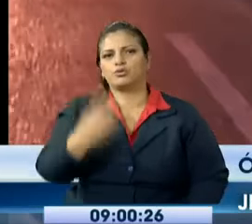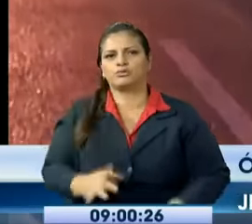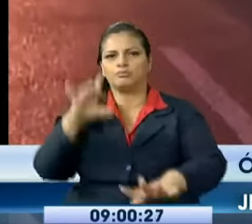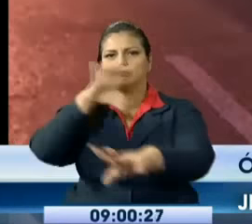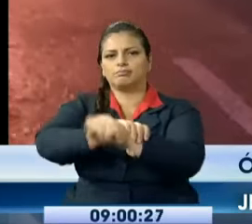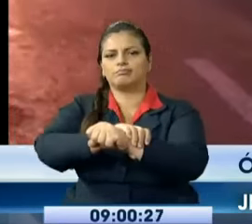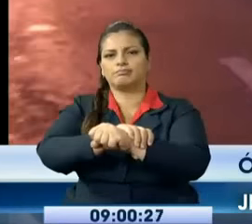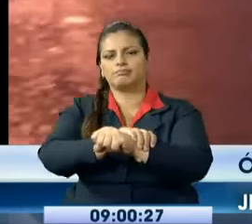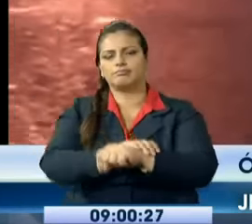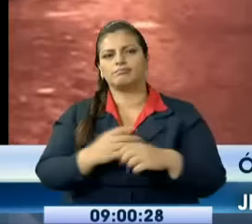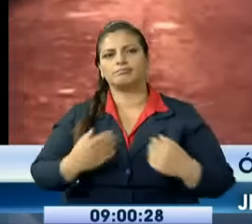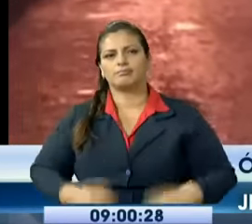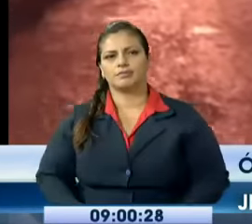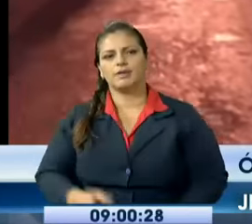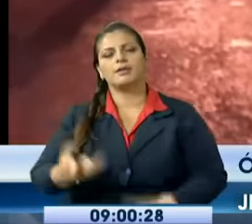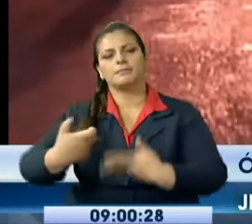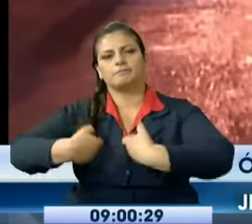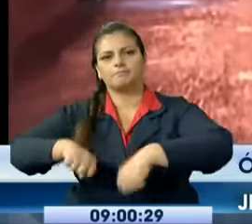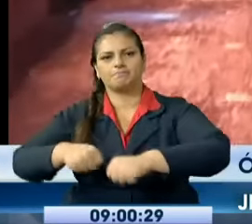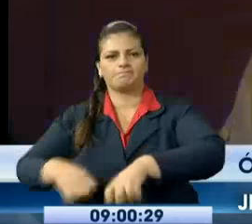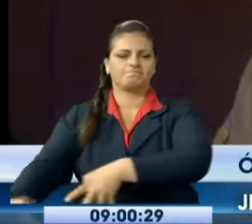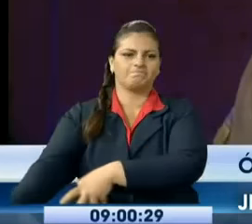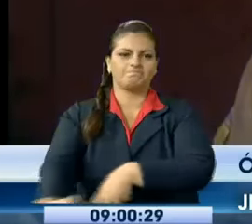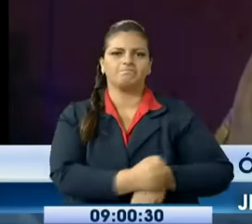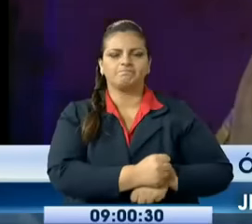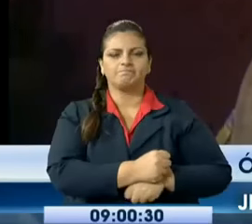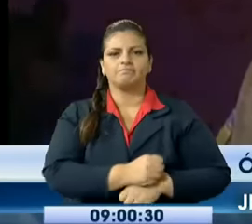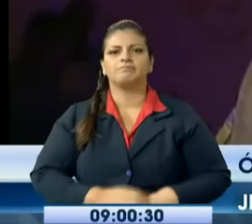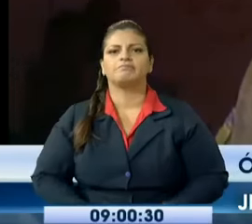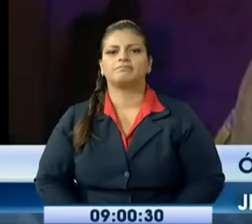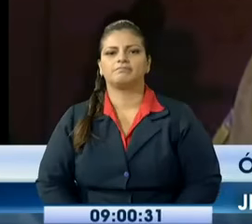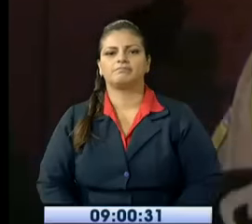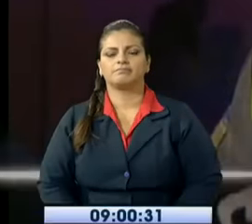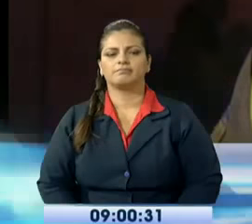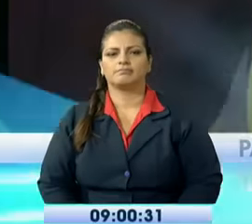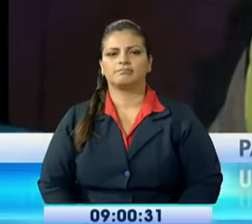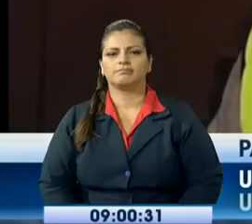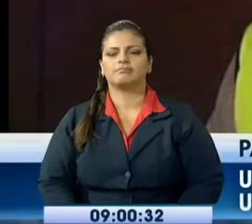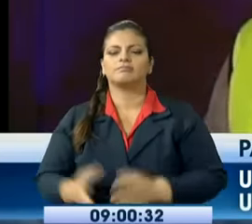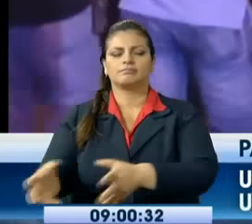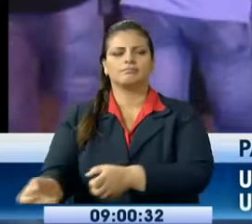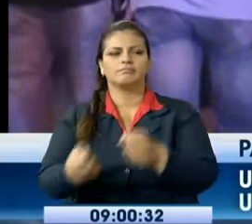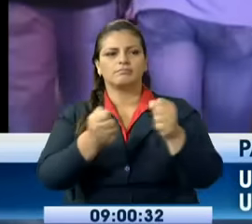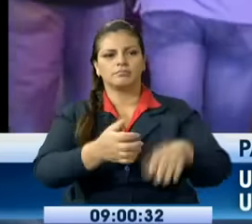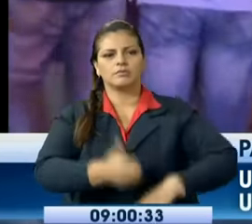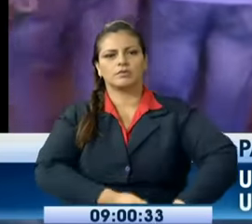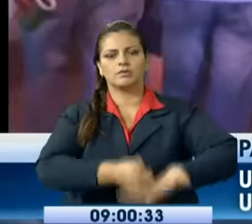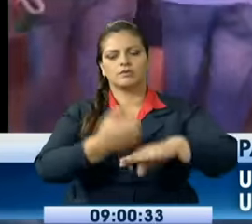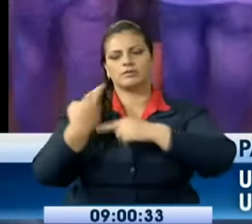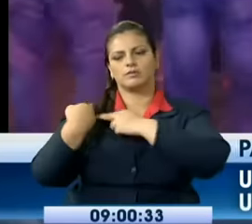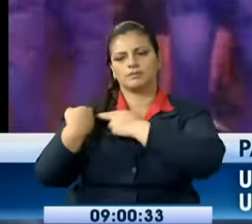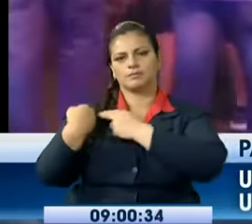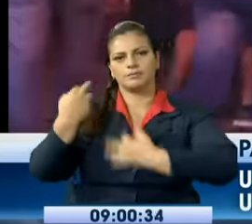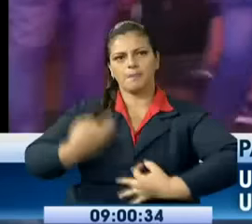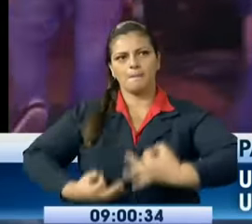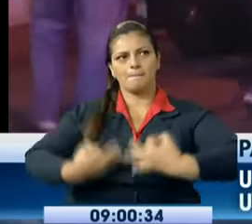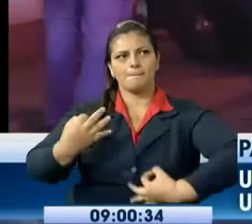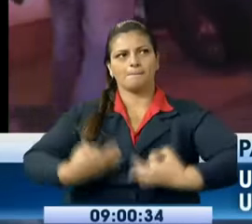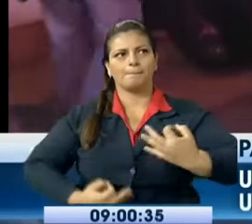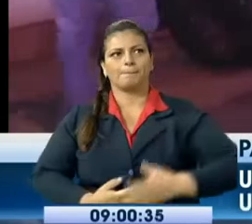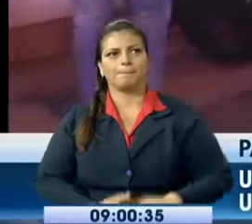dos personas y la motocicleta. Así mismo los cuales ya son trasladados para poner a la orden de la autoridad competente. Usuarios denuncian que son